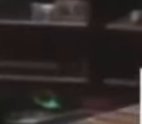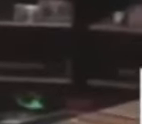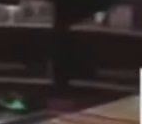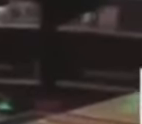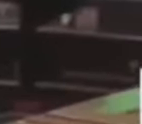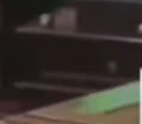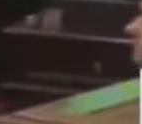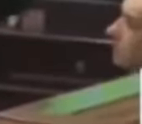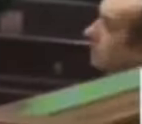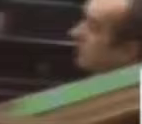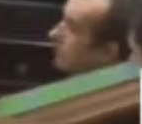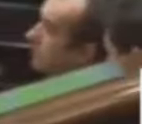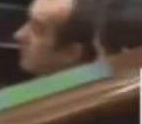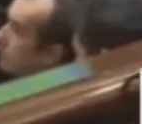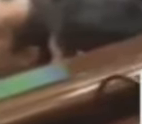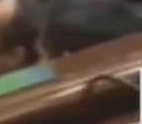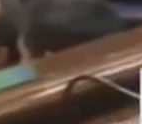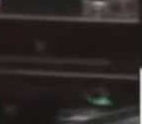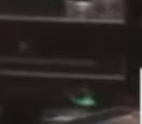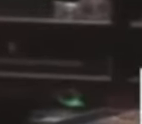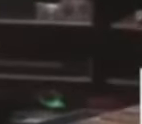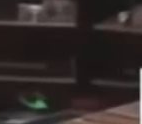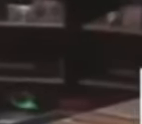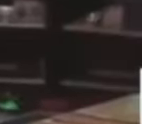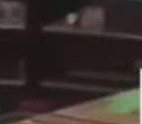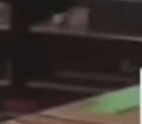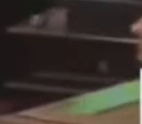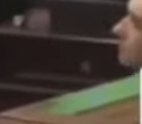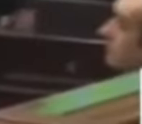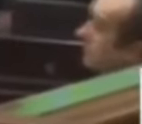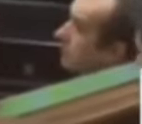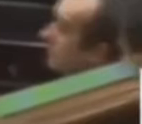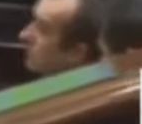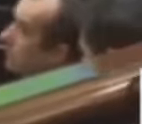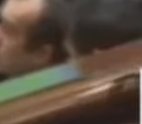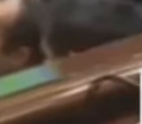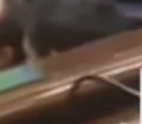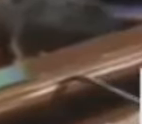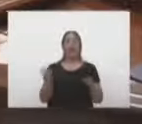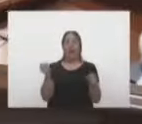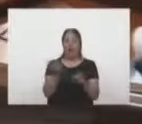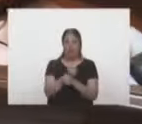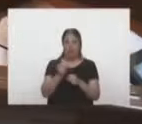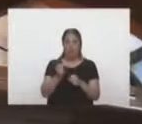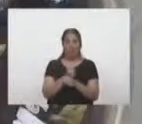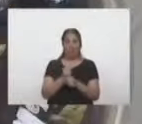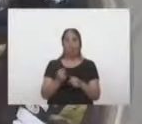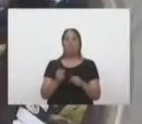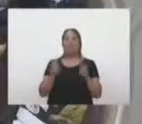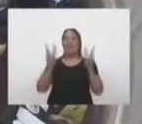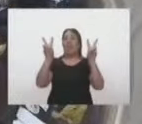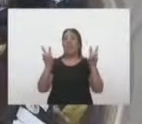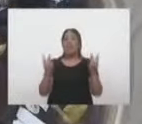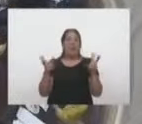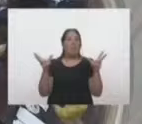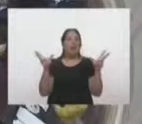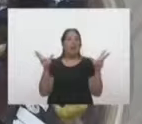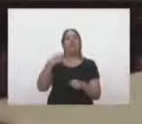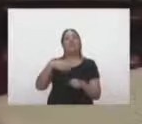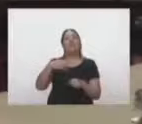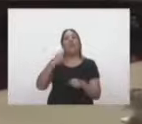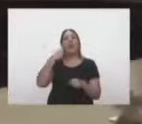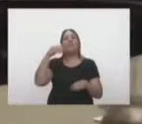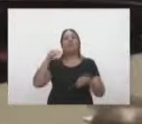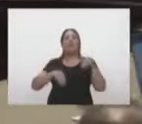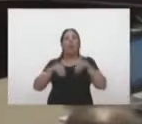que te ayude a hacer tu laburo? Si trabajan tan poco, ¿no? Si sesionan tan poco. Pero, a ver, ponele, está bien, son